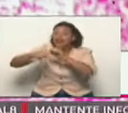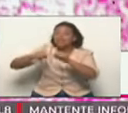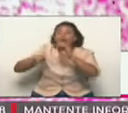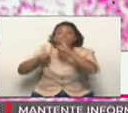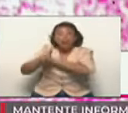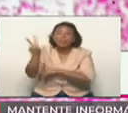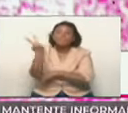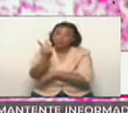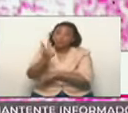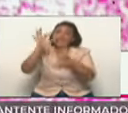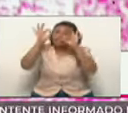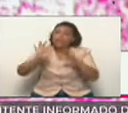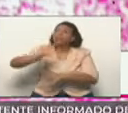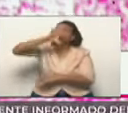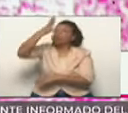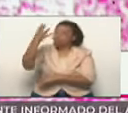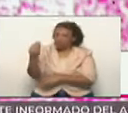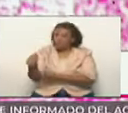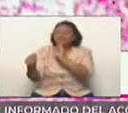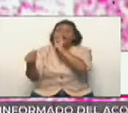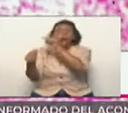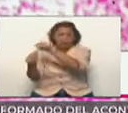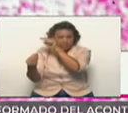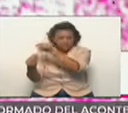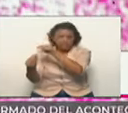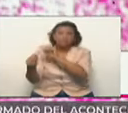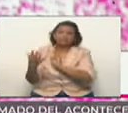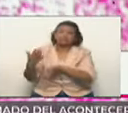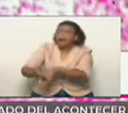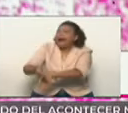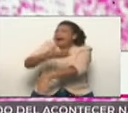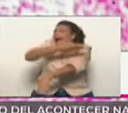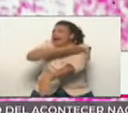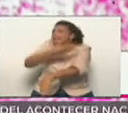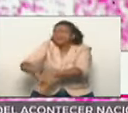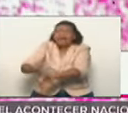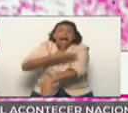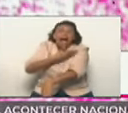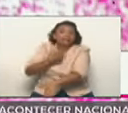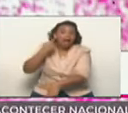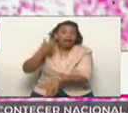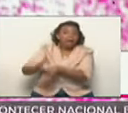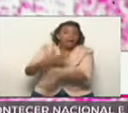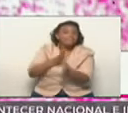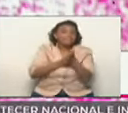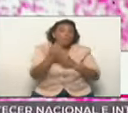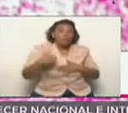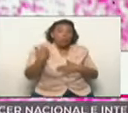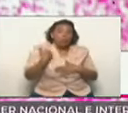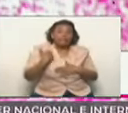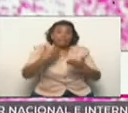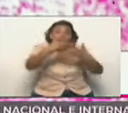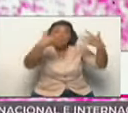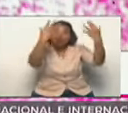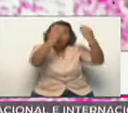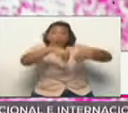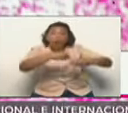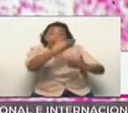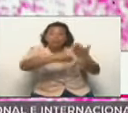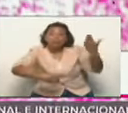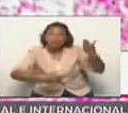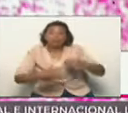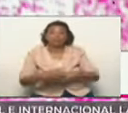Venezuela, ya en Sudáfrica. ¿Entiendes? Ya ellos conspiraron y mantuvieron los mismos términos del veto de Jair